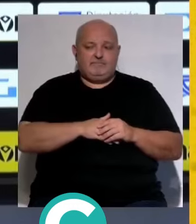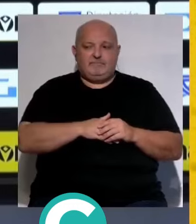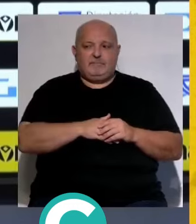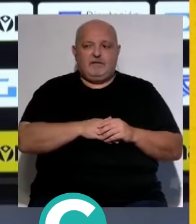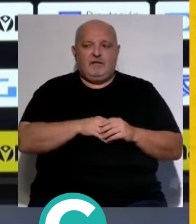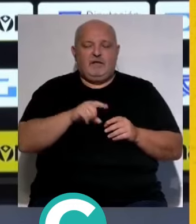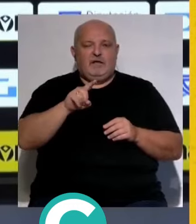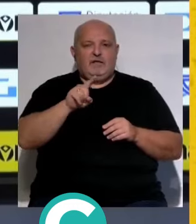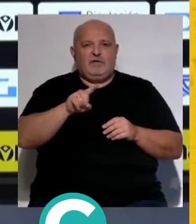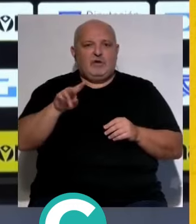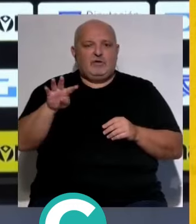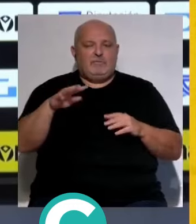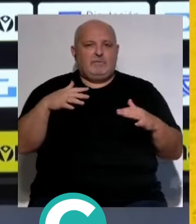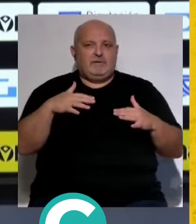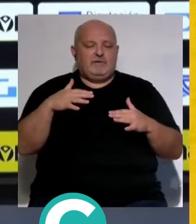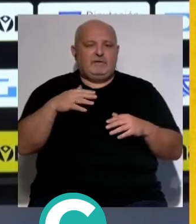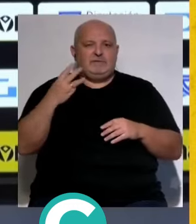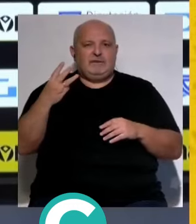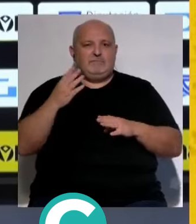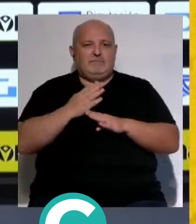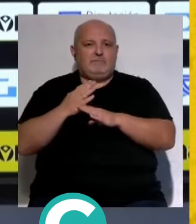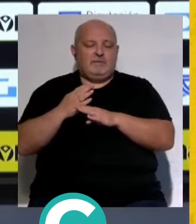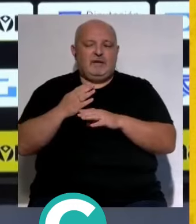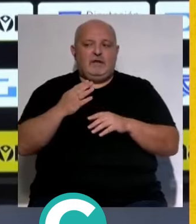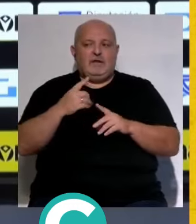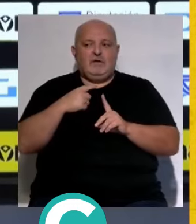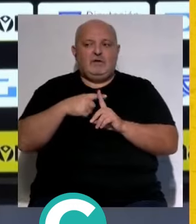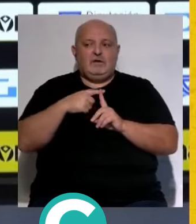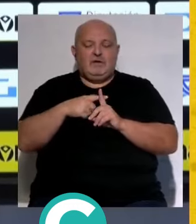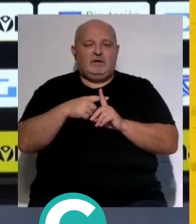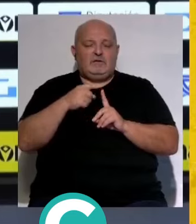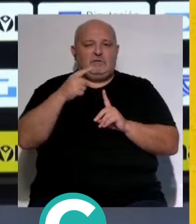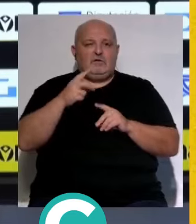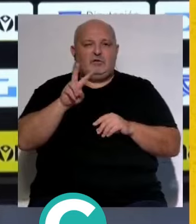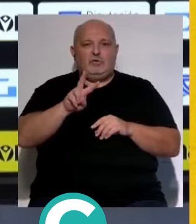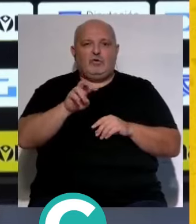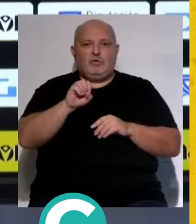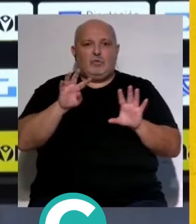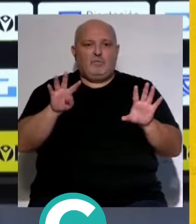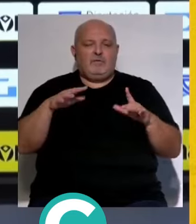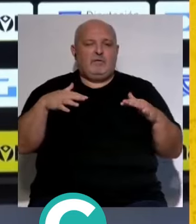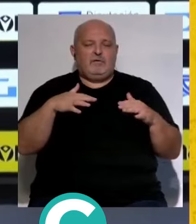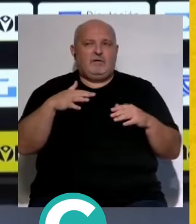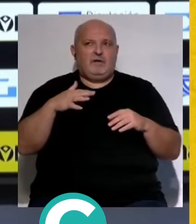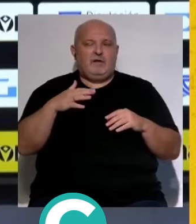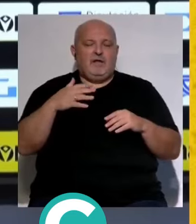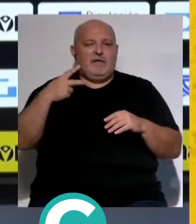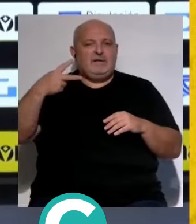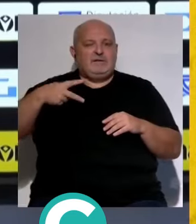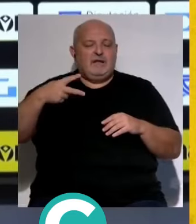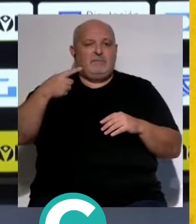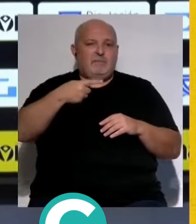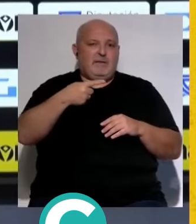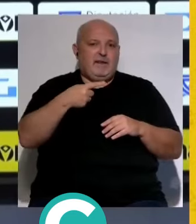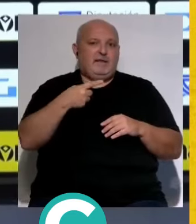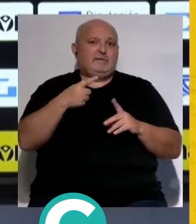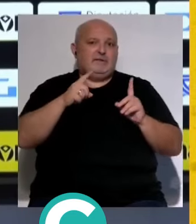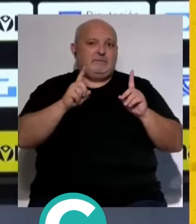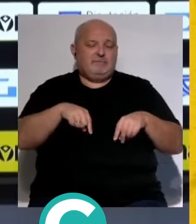total de 114 partidos y 3 permanencias que se suman a 209 partidos con un ascenso a segunda y a primera